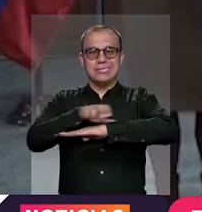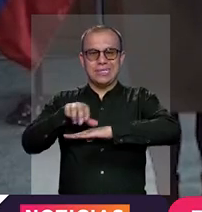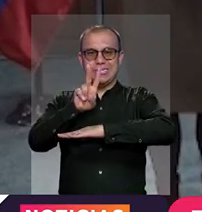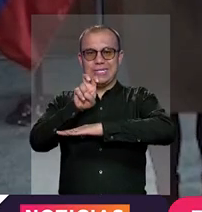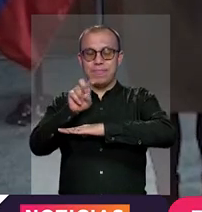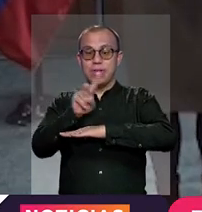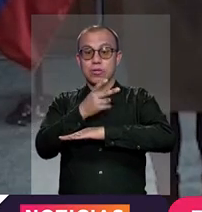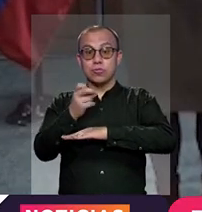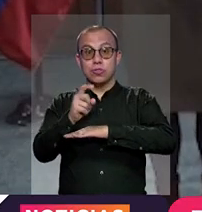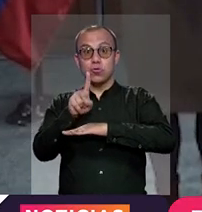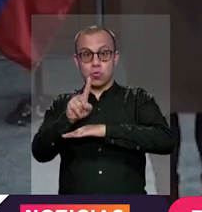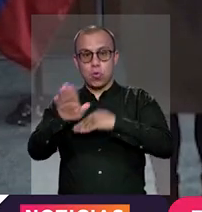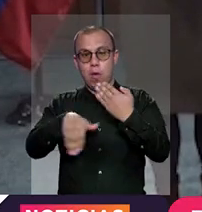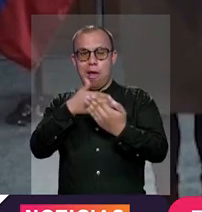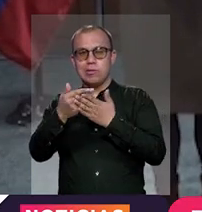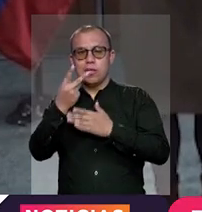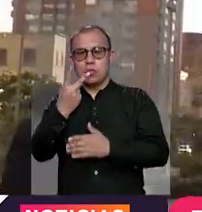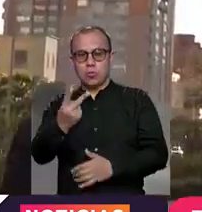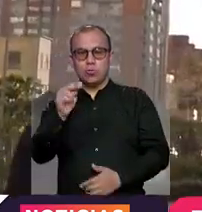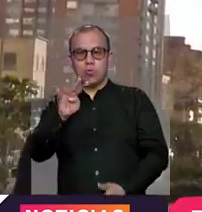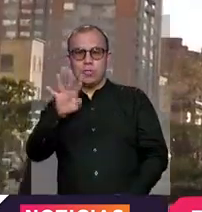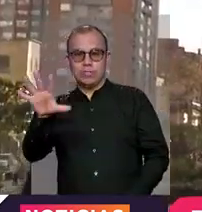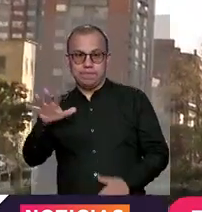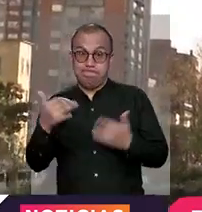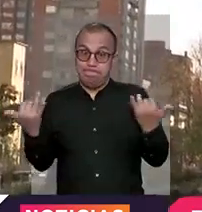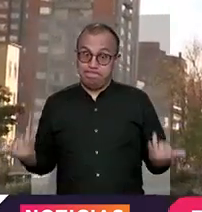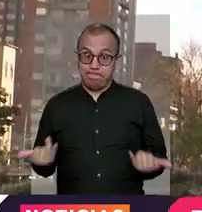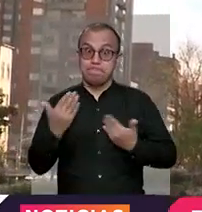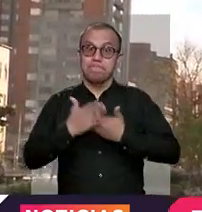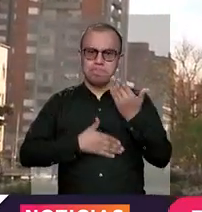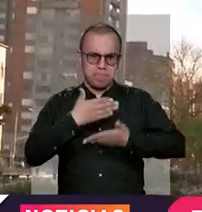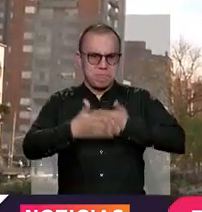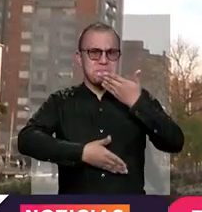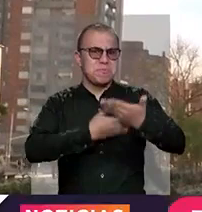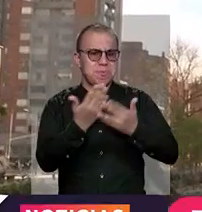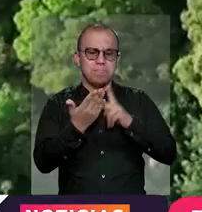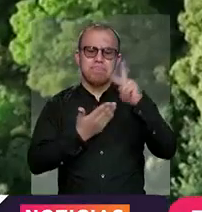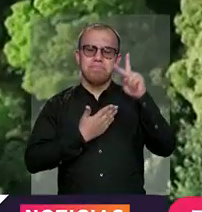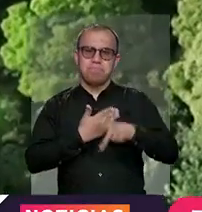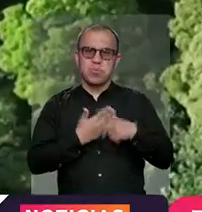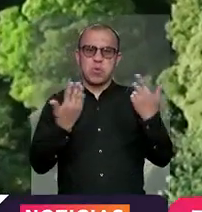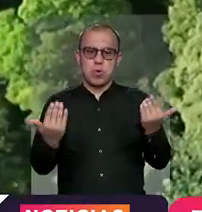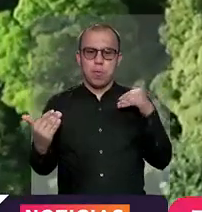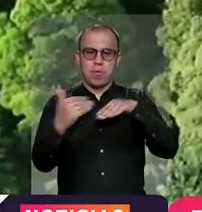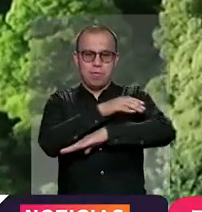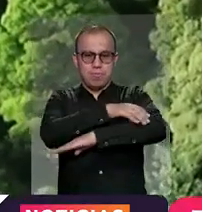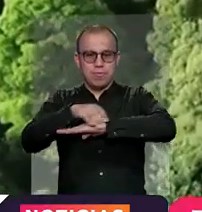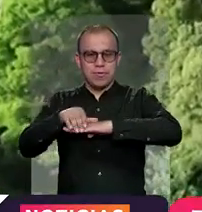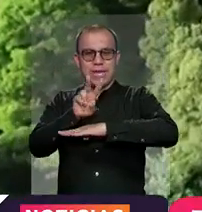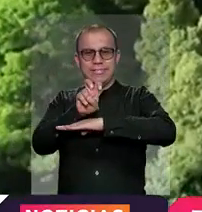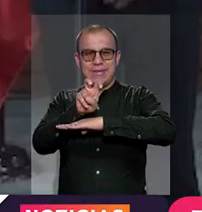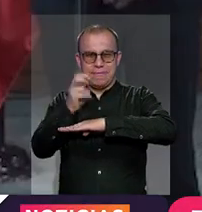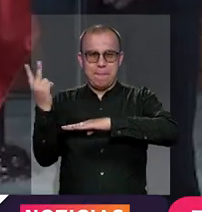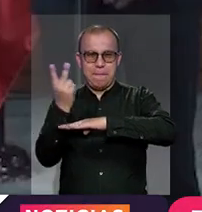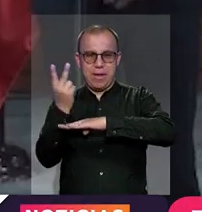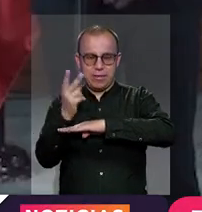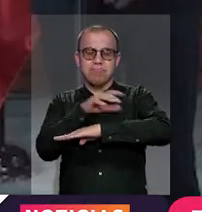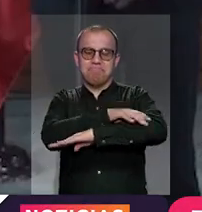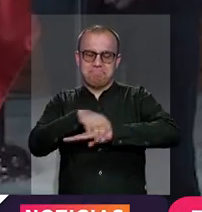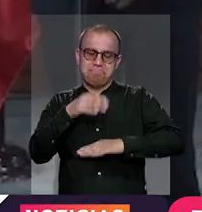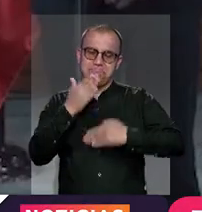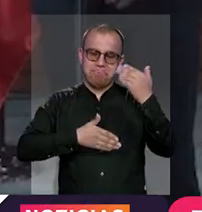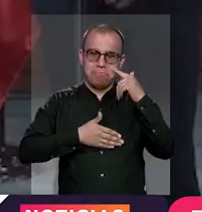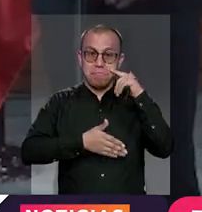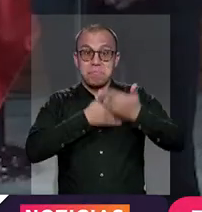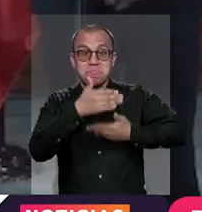calle 201 hasta la 245. Asimismo, hay avances en el proyecto del Corredor Verde Séptima. El inicio